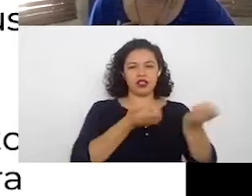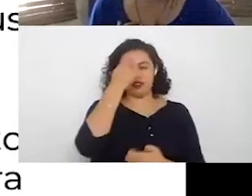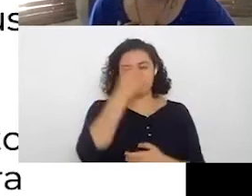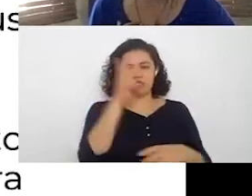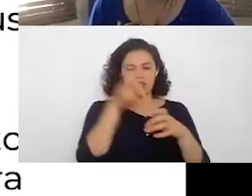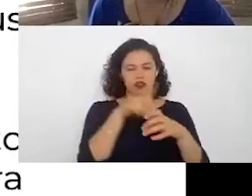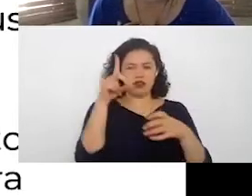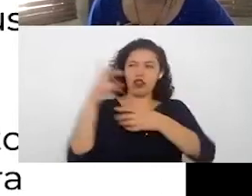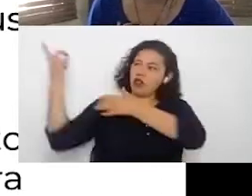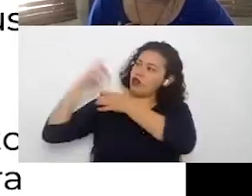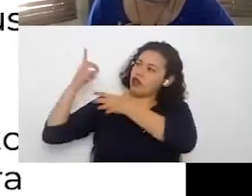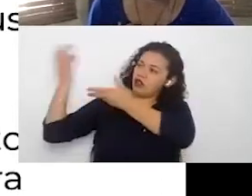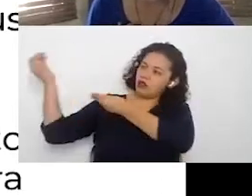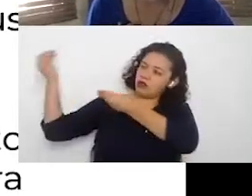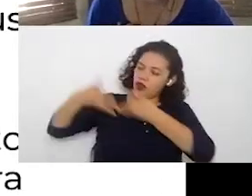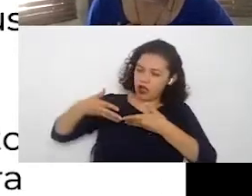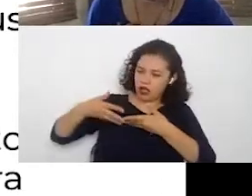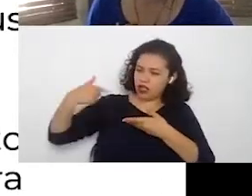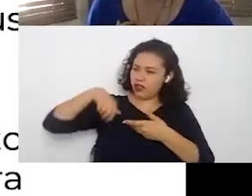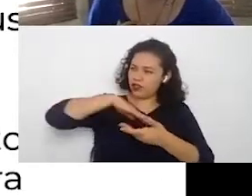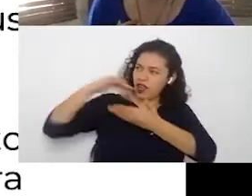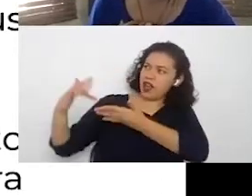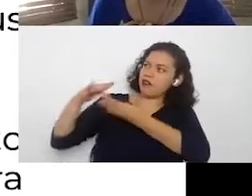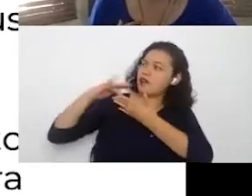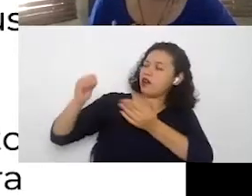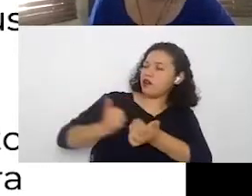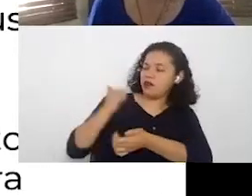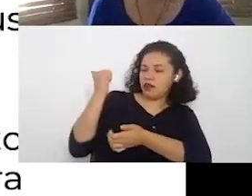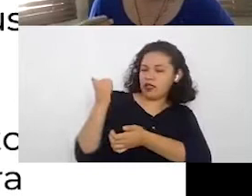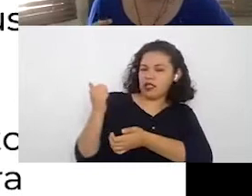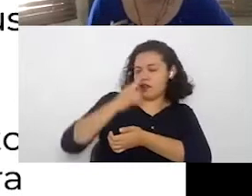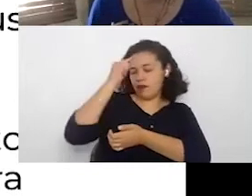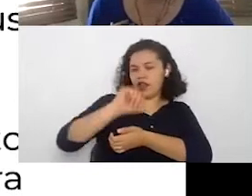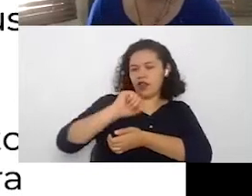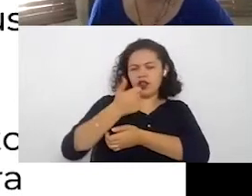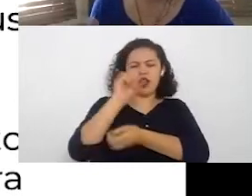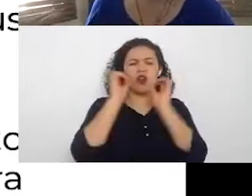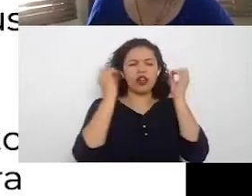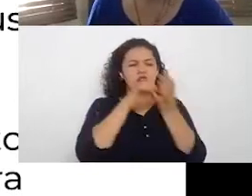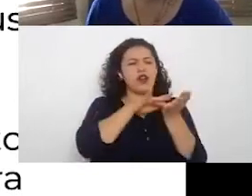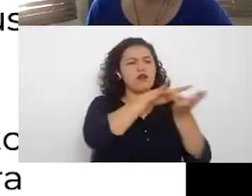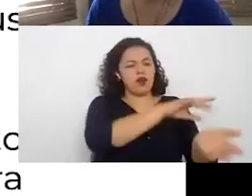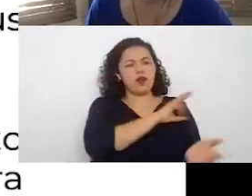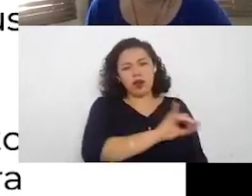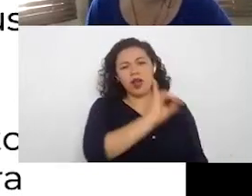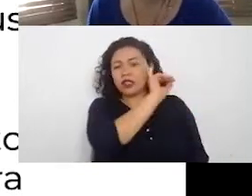que recibimos y nos vimos favorecidos nosotros, cómo apoyar a otras organizaciones en ese